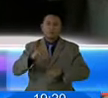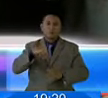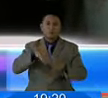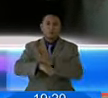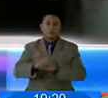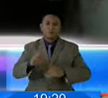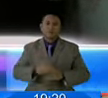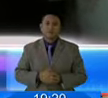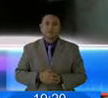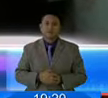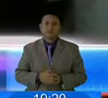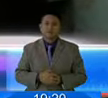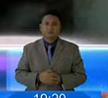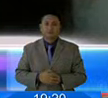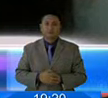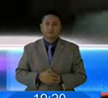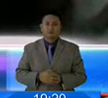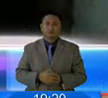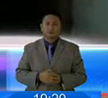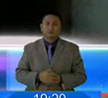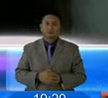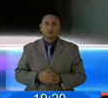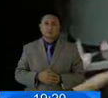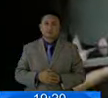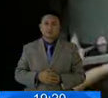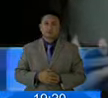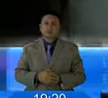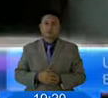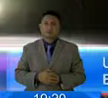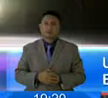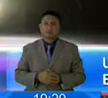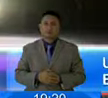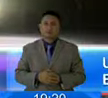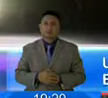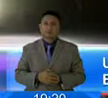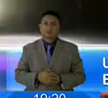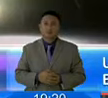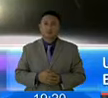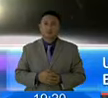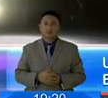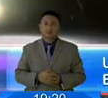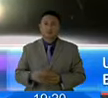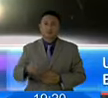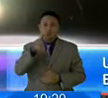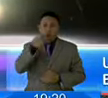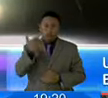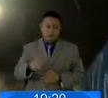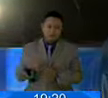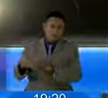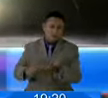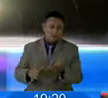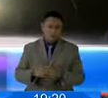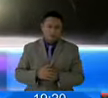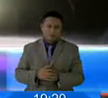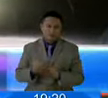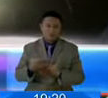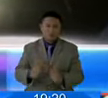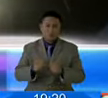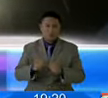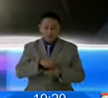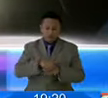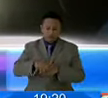pero lo logramos y localizamos el cuerpo. El señor estaba ya fallecido, la fuerte